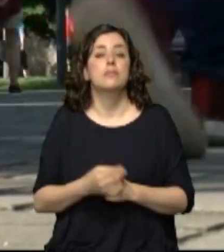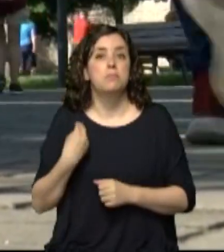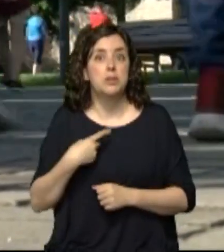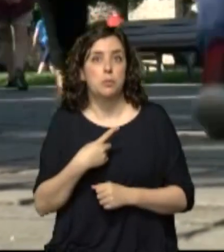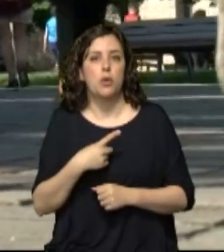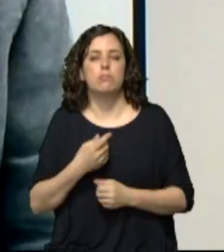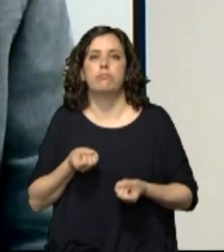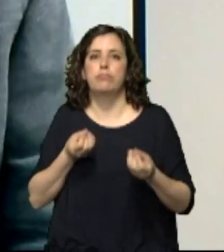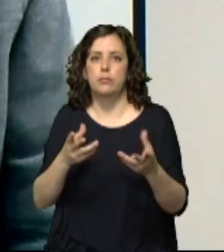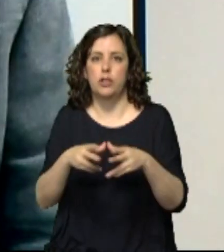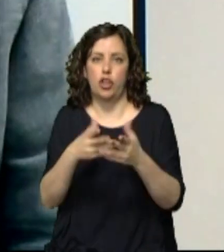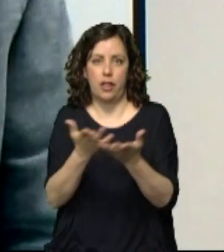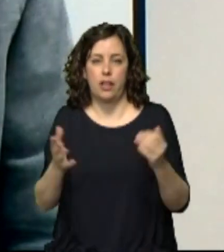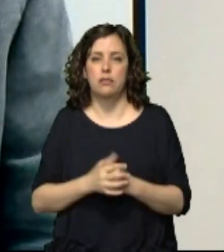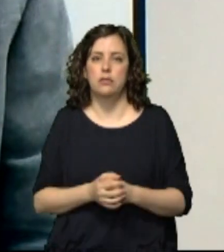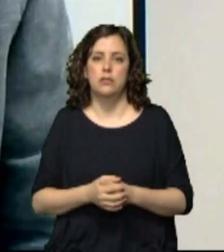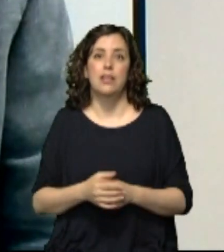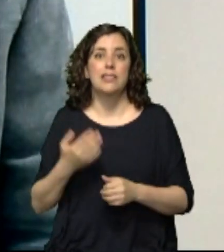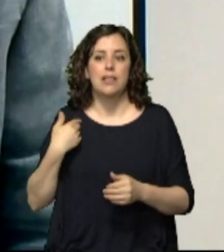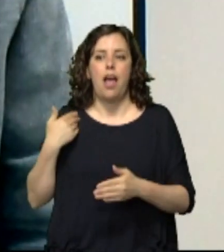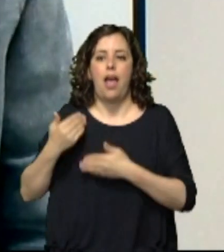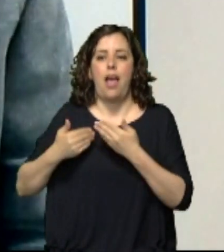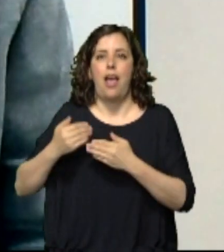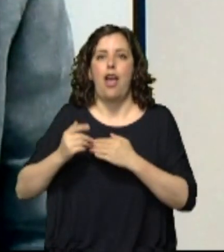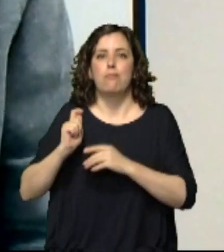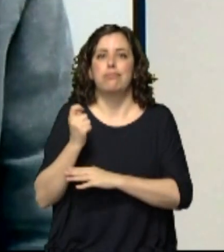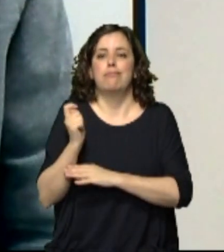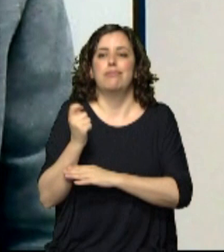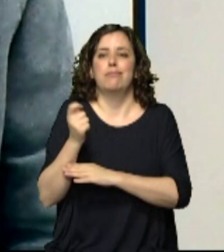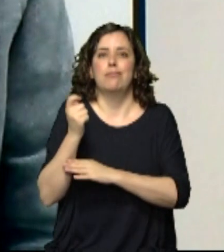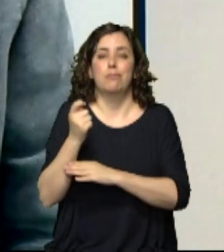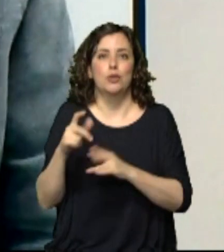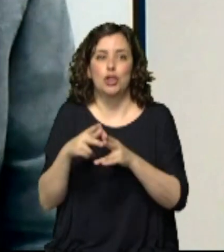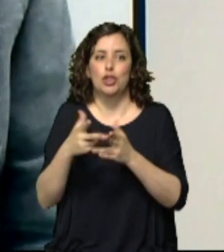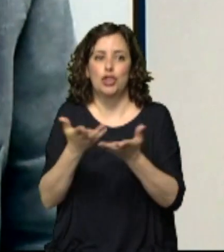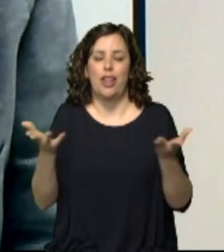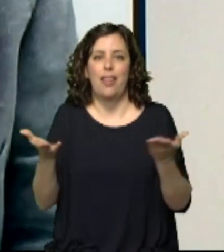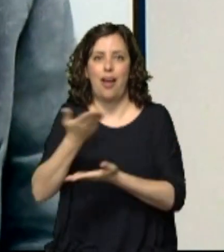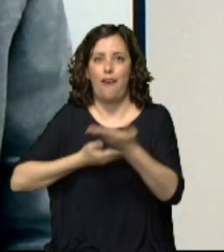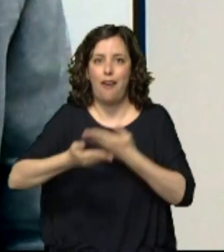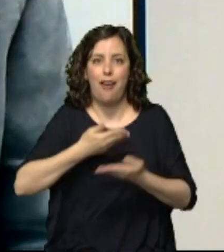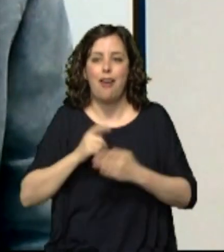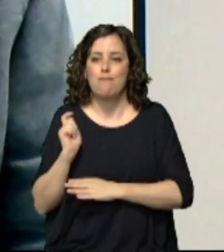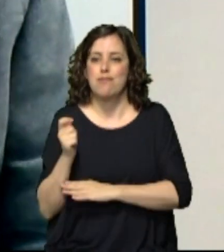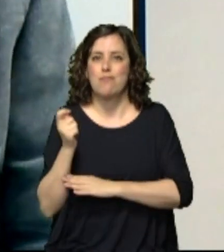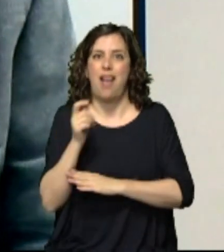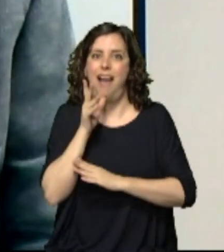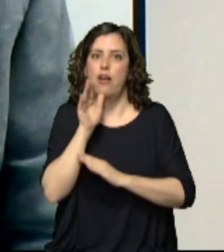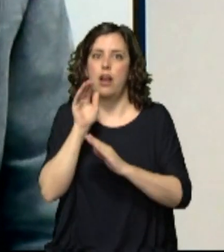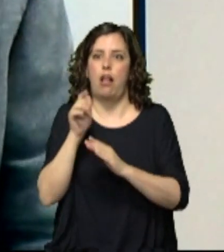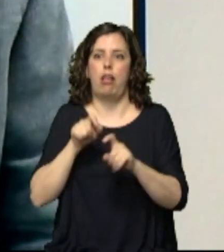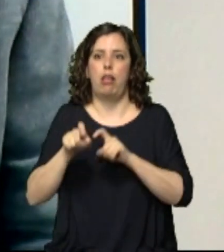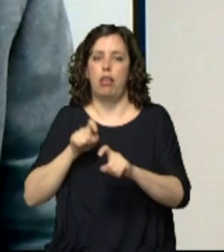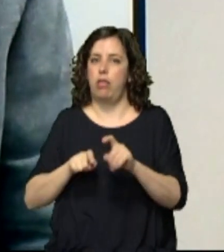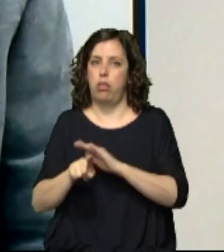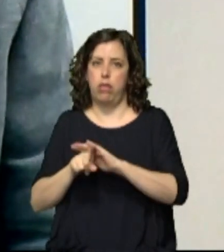ciudadanía. No podemos tirar por la borda lo que hemos conseguido todos como sociedad y que ni los profesionales sanitarios